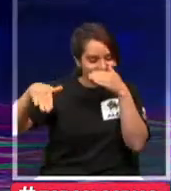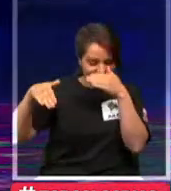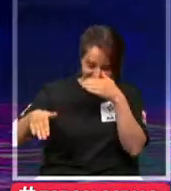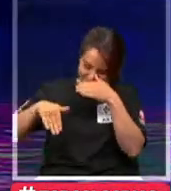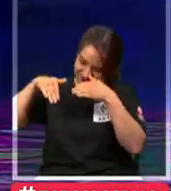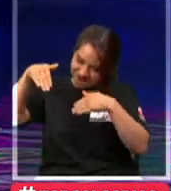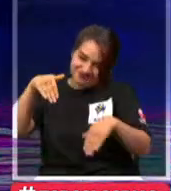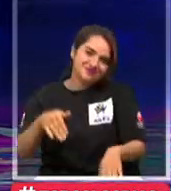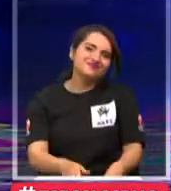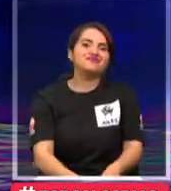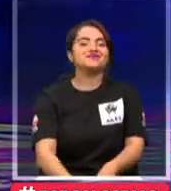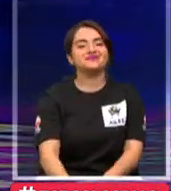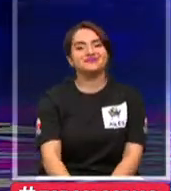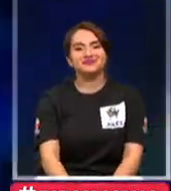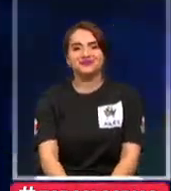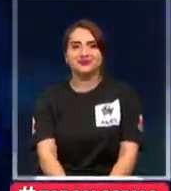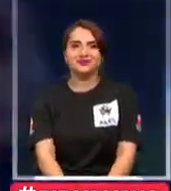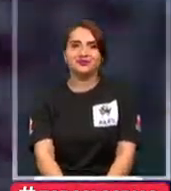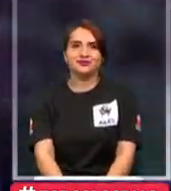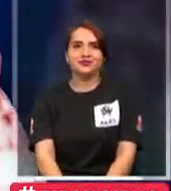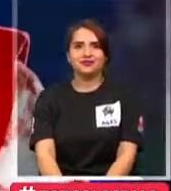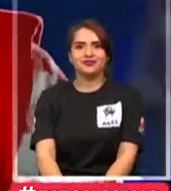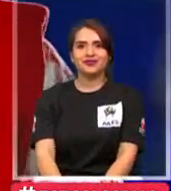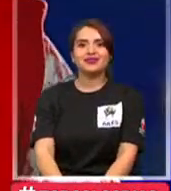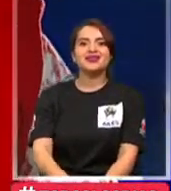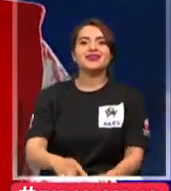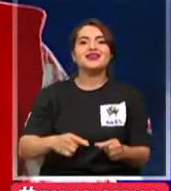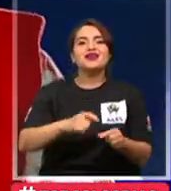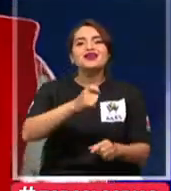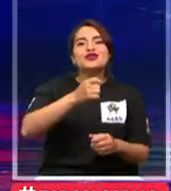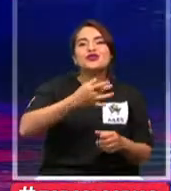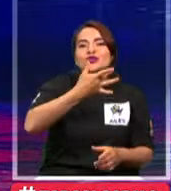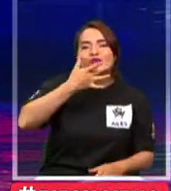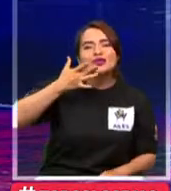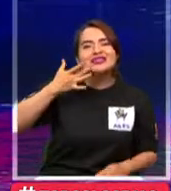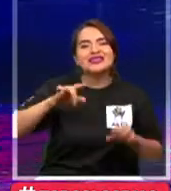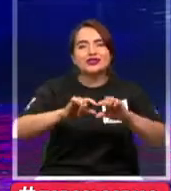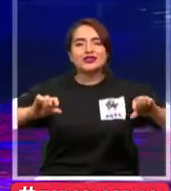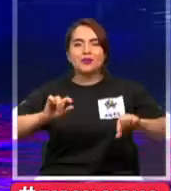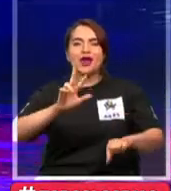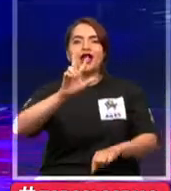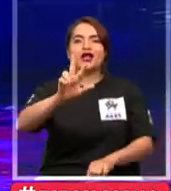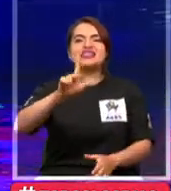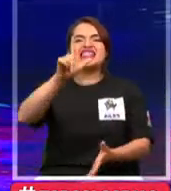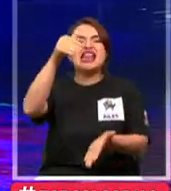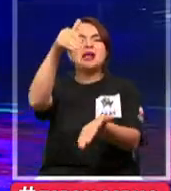ey, ey. Super 8 a 7 mil.